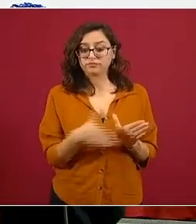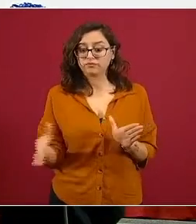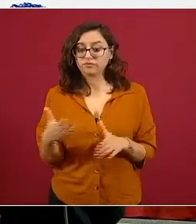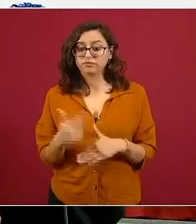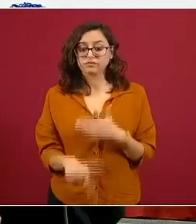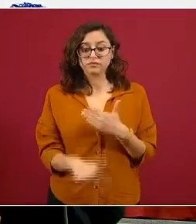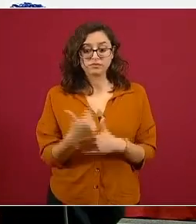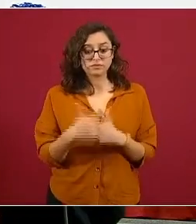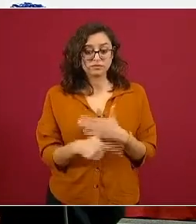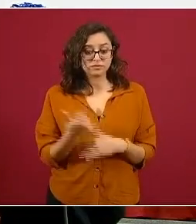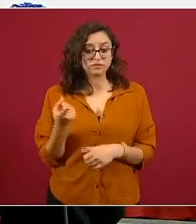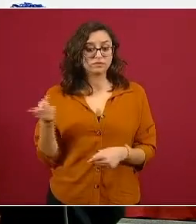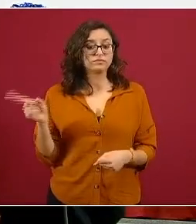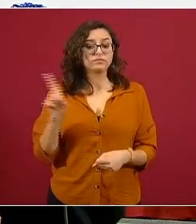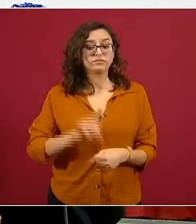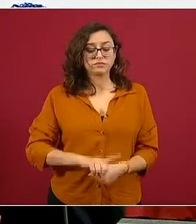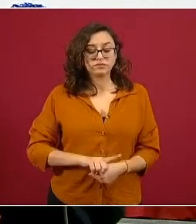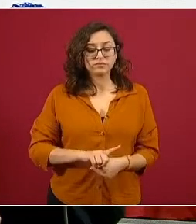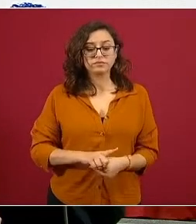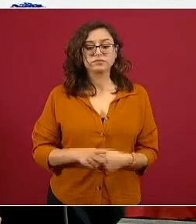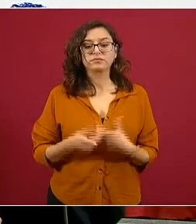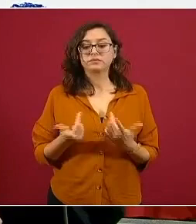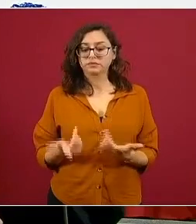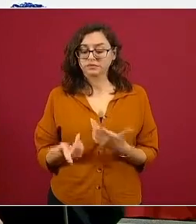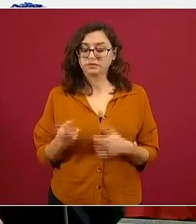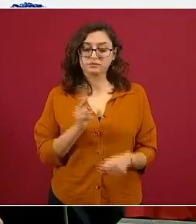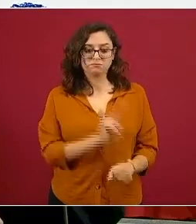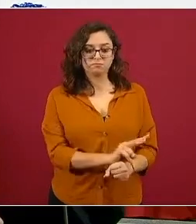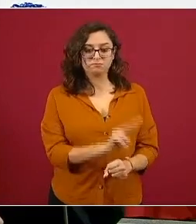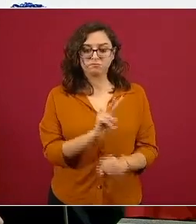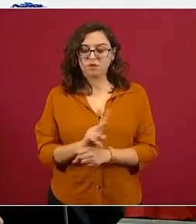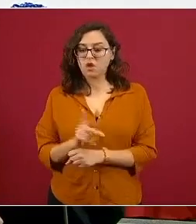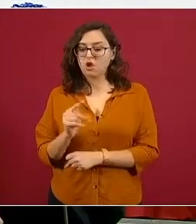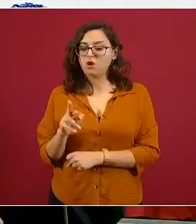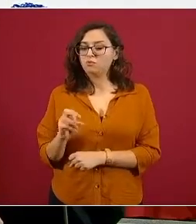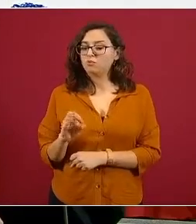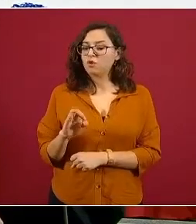periodo se va a llevar a cabo el proceso de vigilancia de Profeco